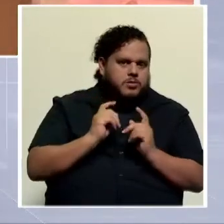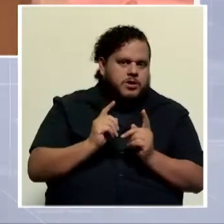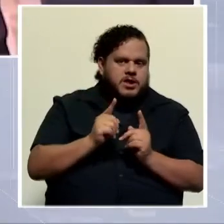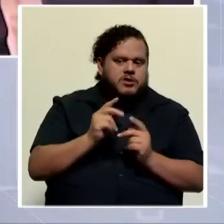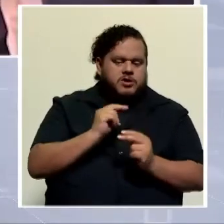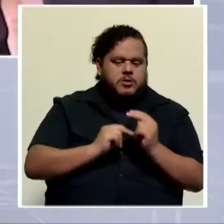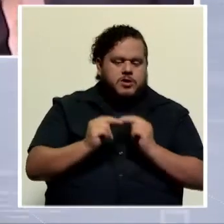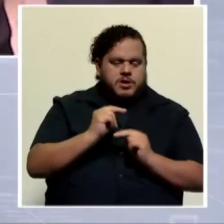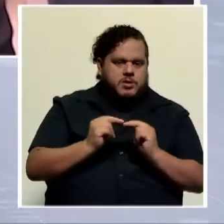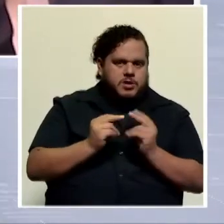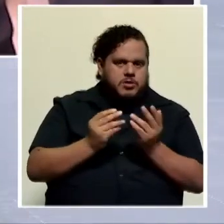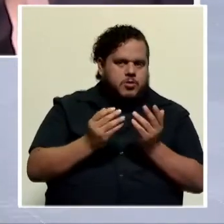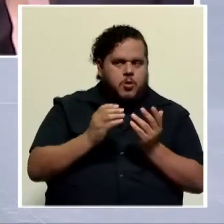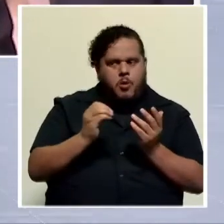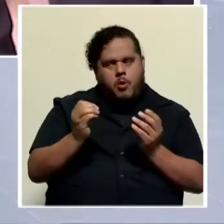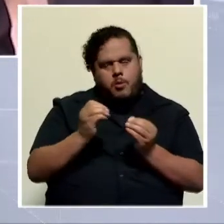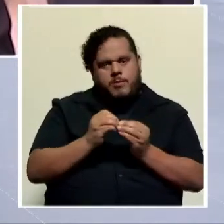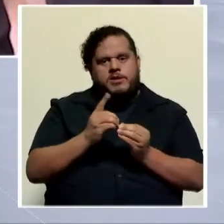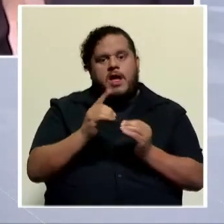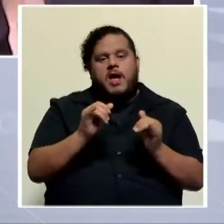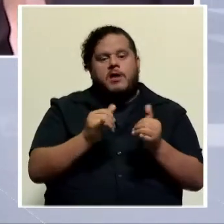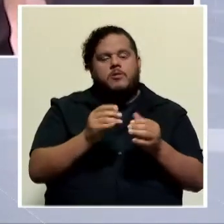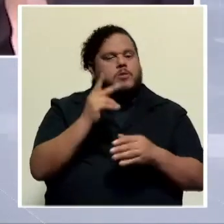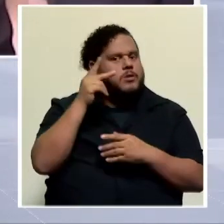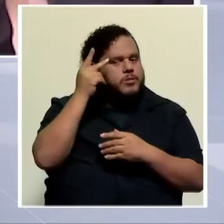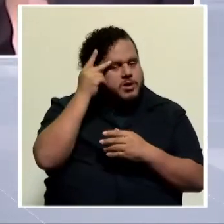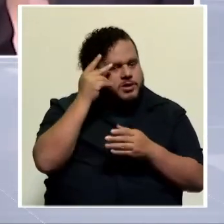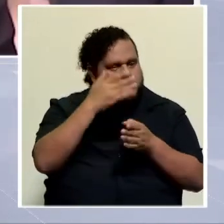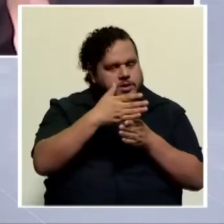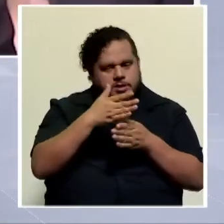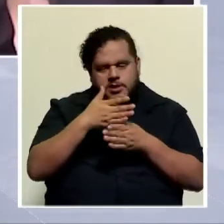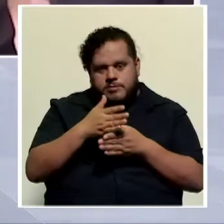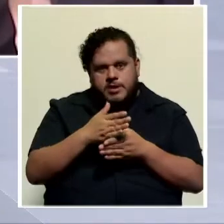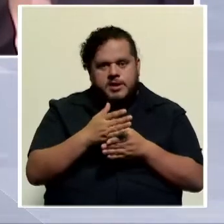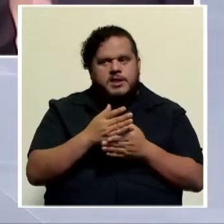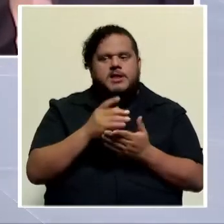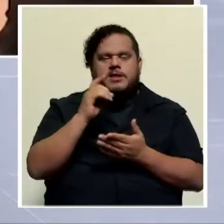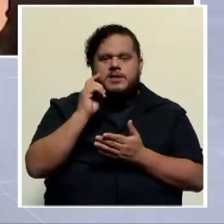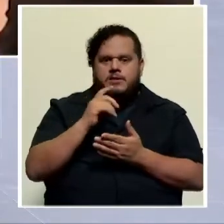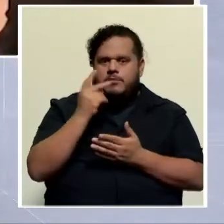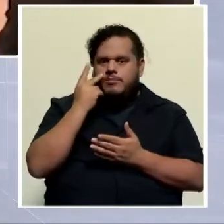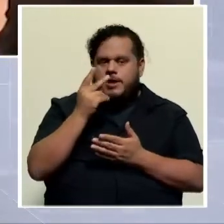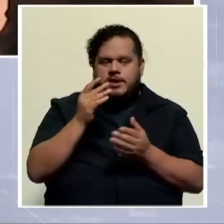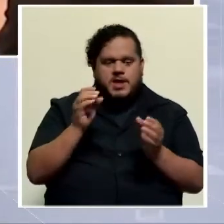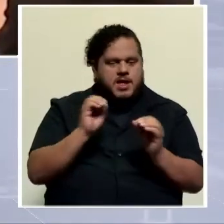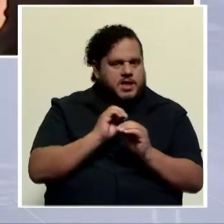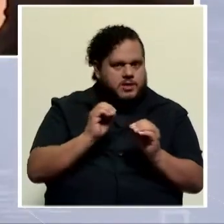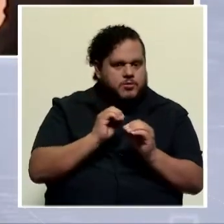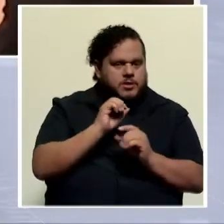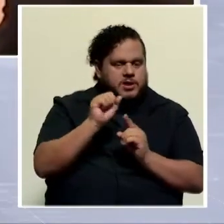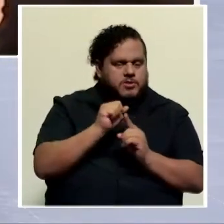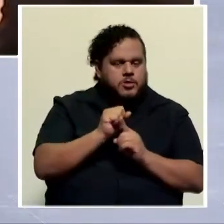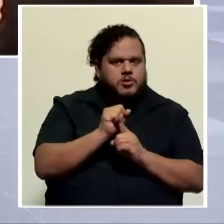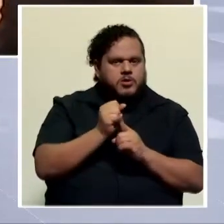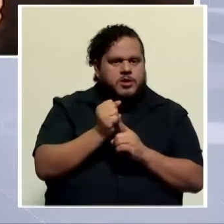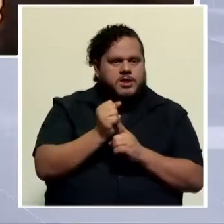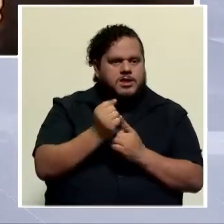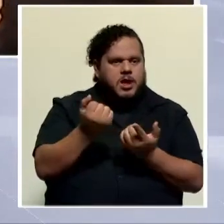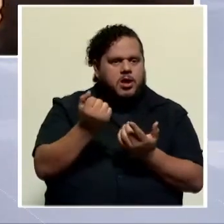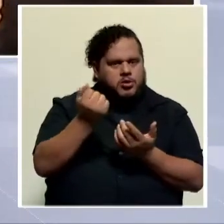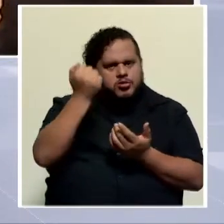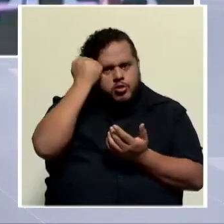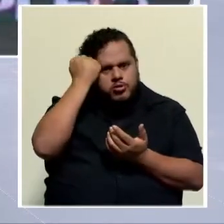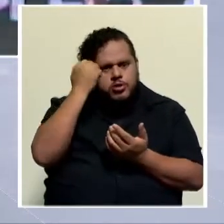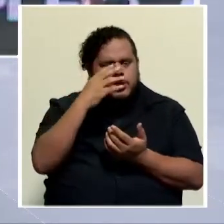y demás. Hay un juego político de las diferentes partes que hay que tomar en consideración, que no es en ninguno de los casos ingenuo, y que efectivamente puede